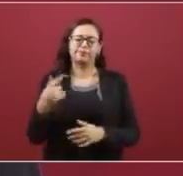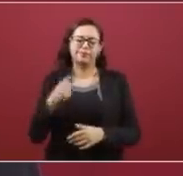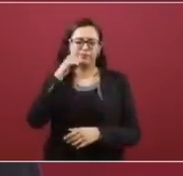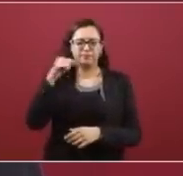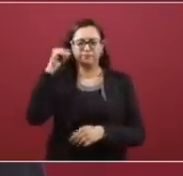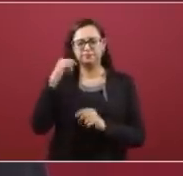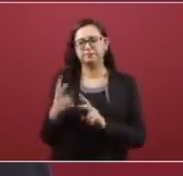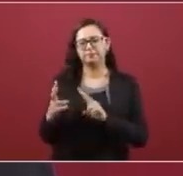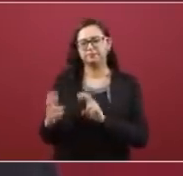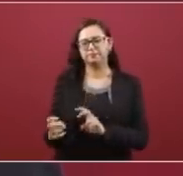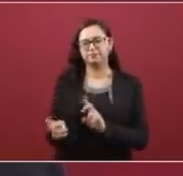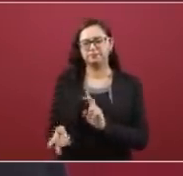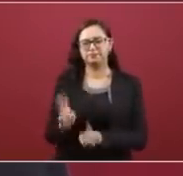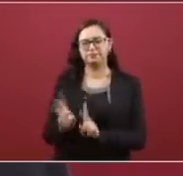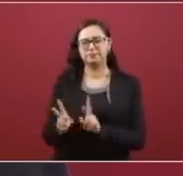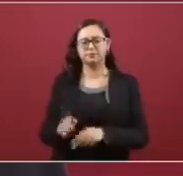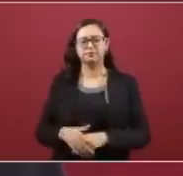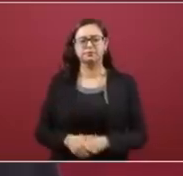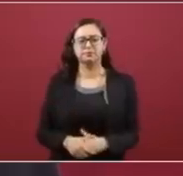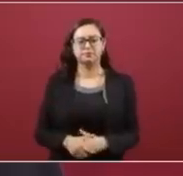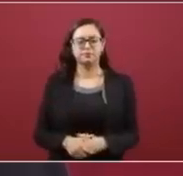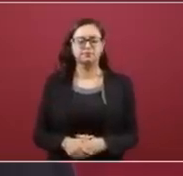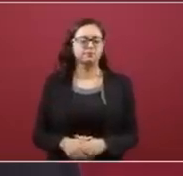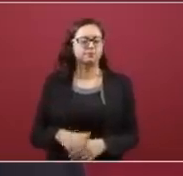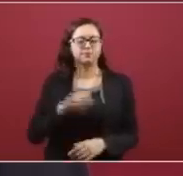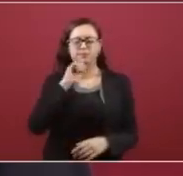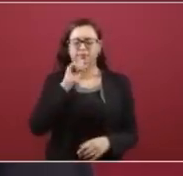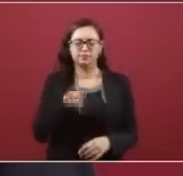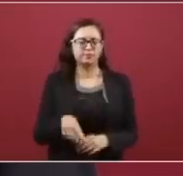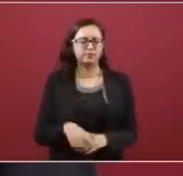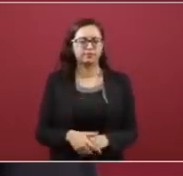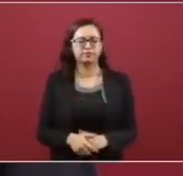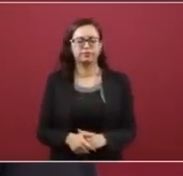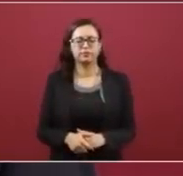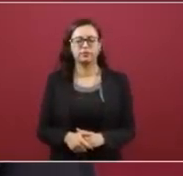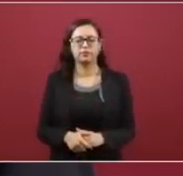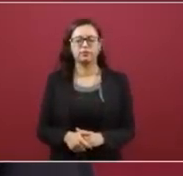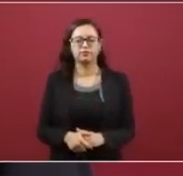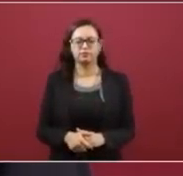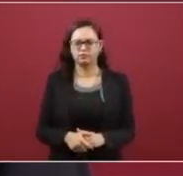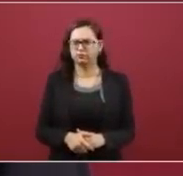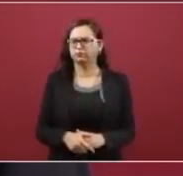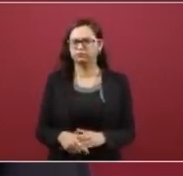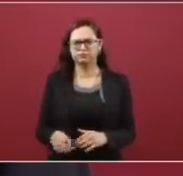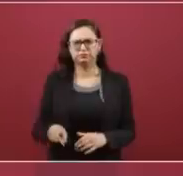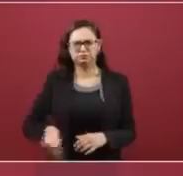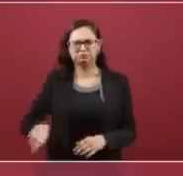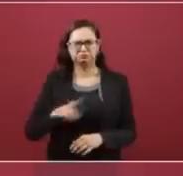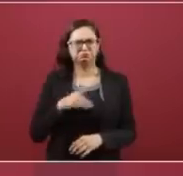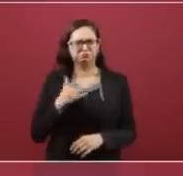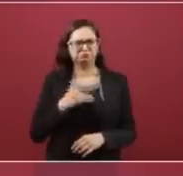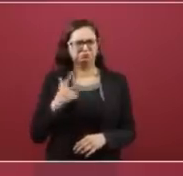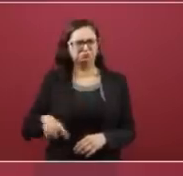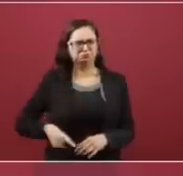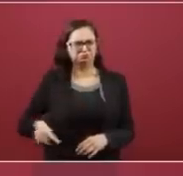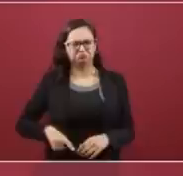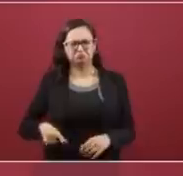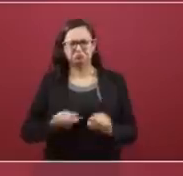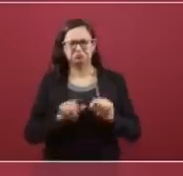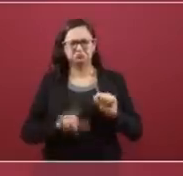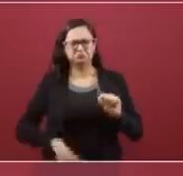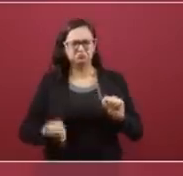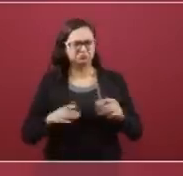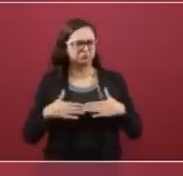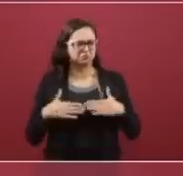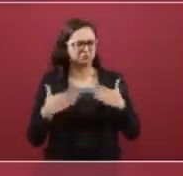ayer. Eh y lo mismo, confianza en el país, eh confianza en